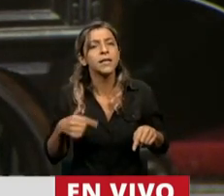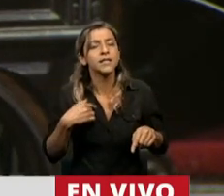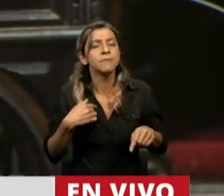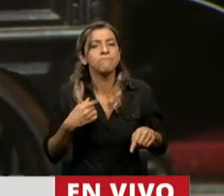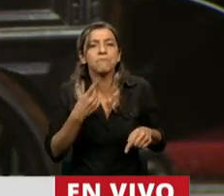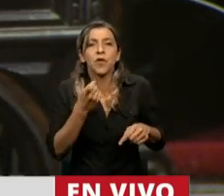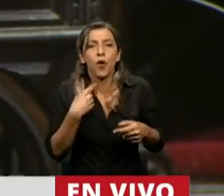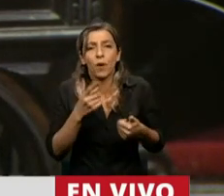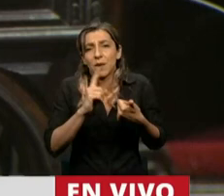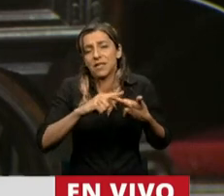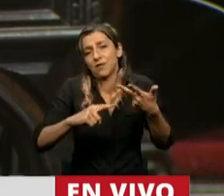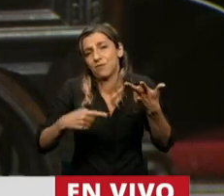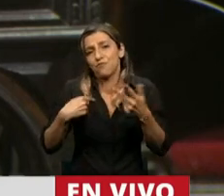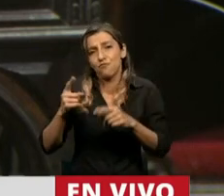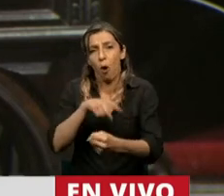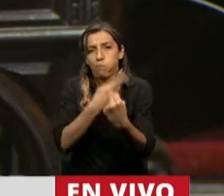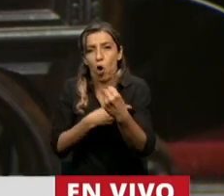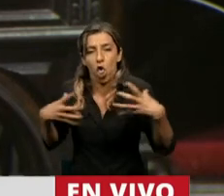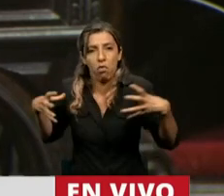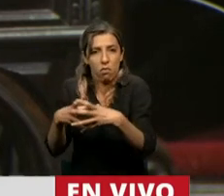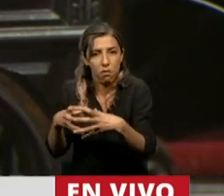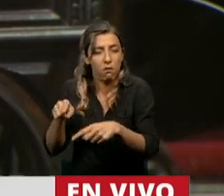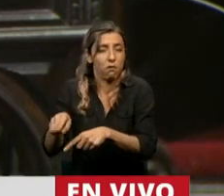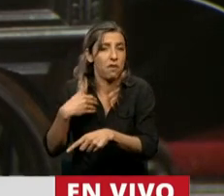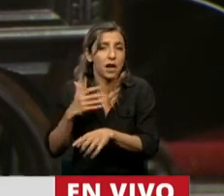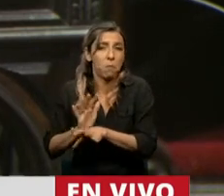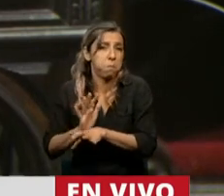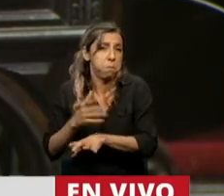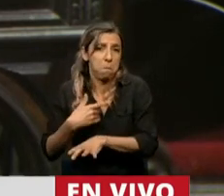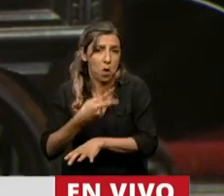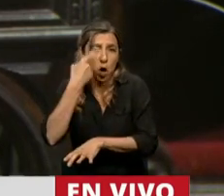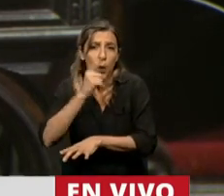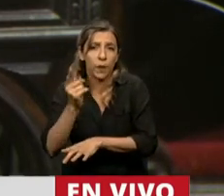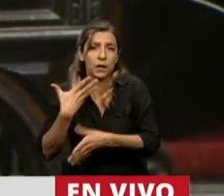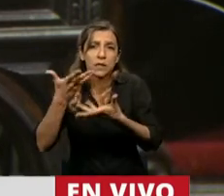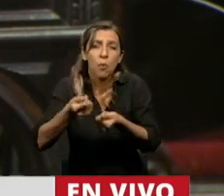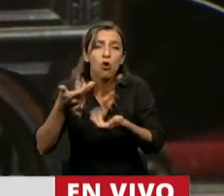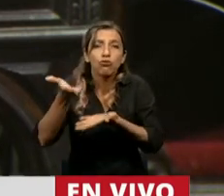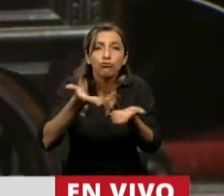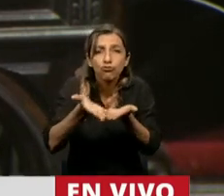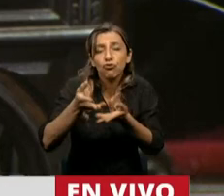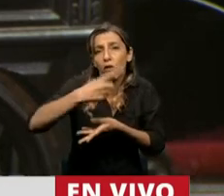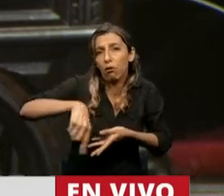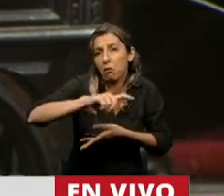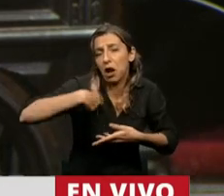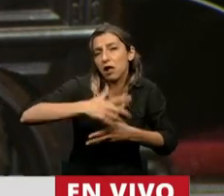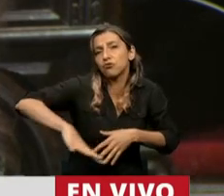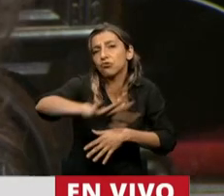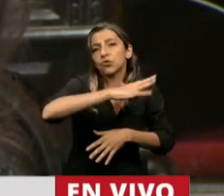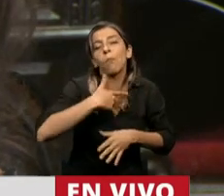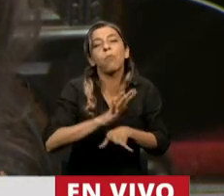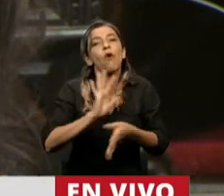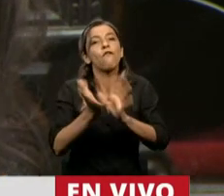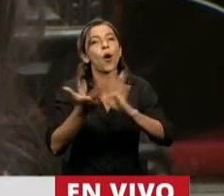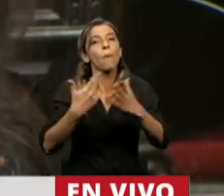poderes concentrados que no consideran para nada la solidaridad quizás como un factor necesario para